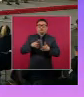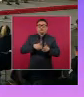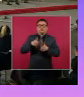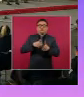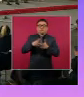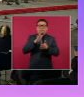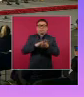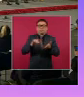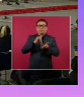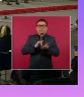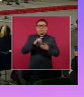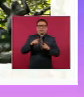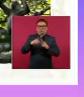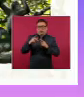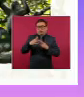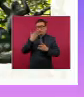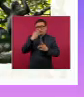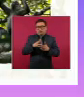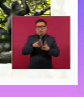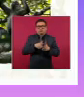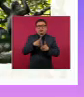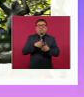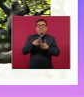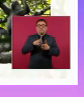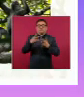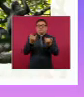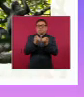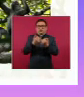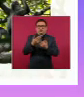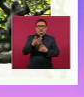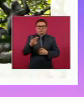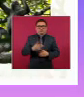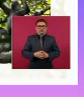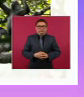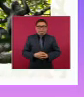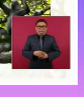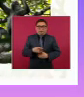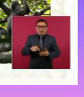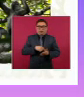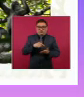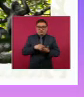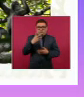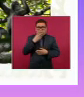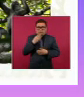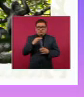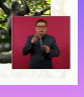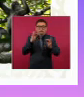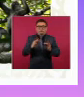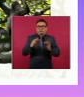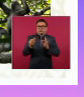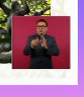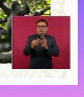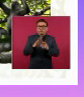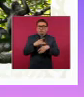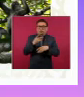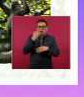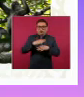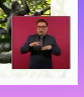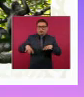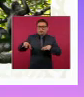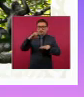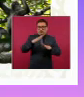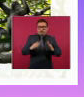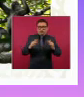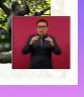experiencias de viaje en el tren y ofrecerán estancias únicas en el mundo por su cercanía a las zonas